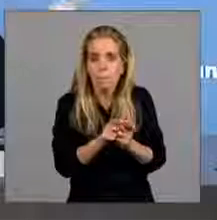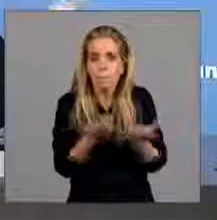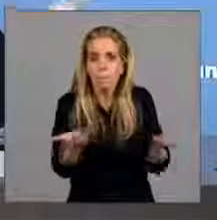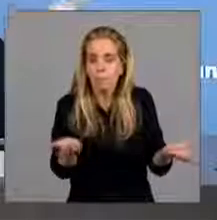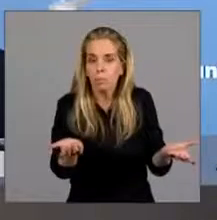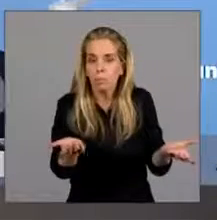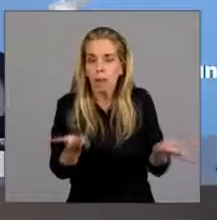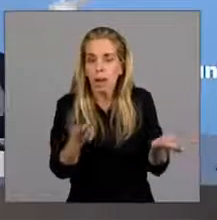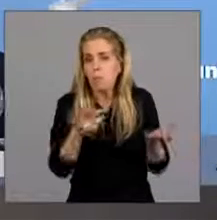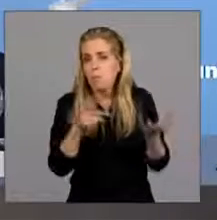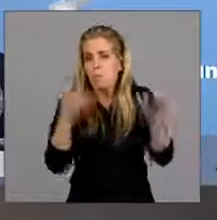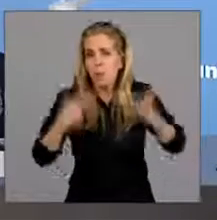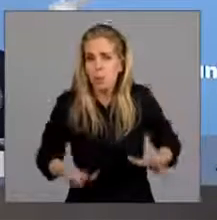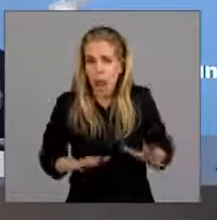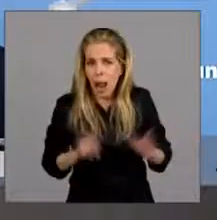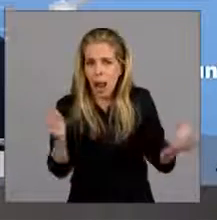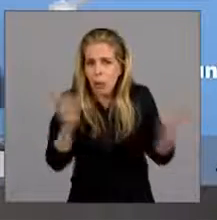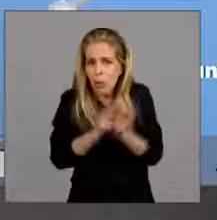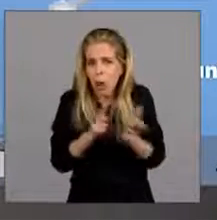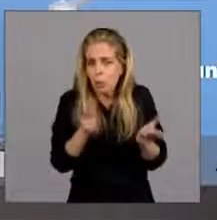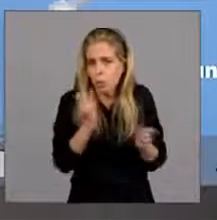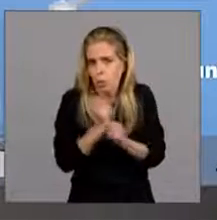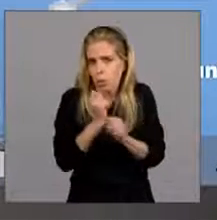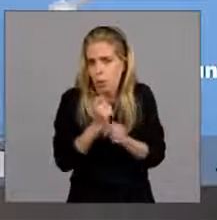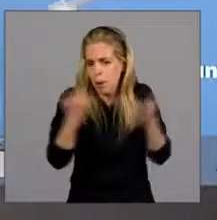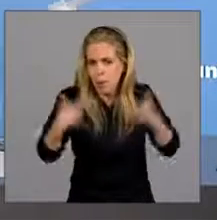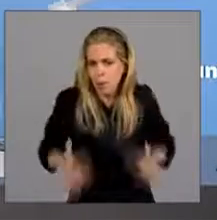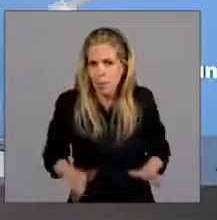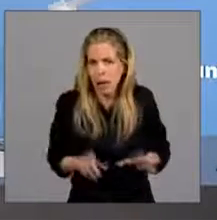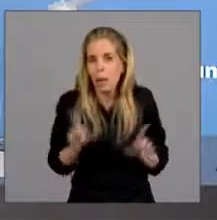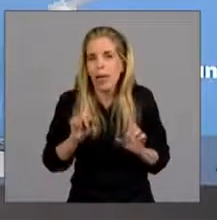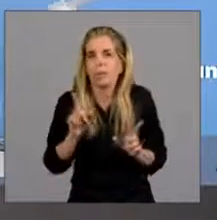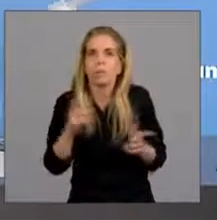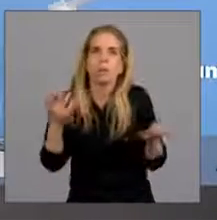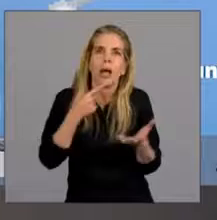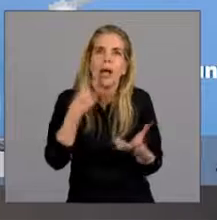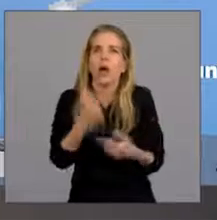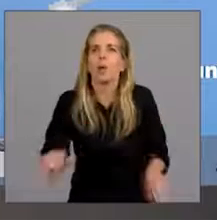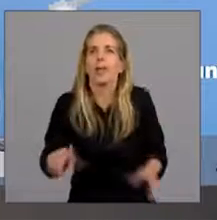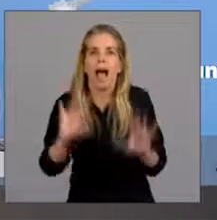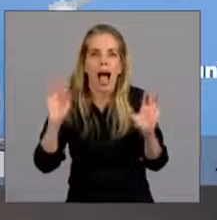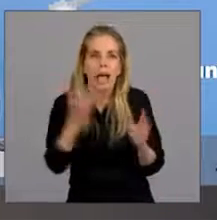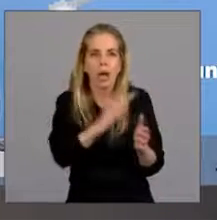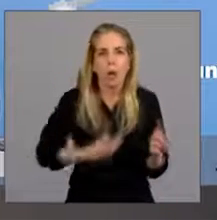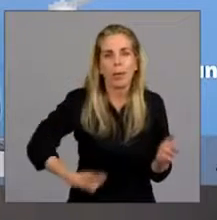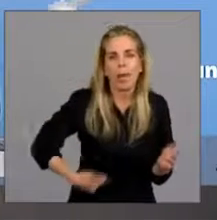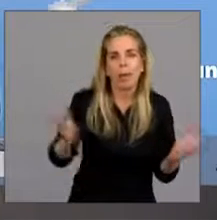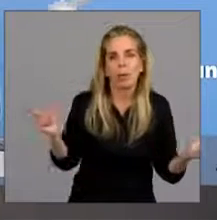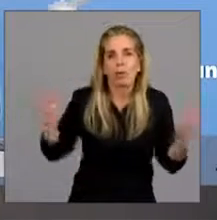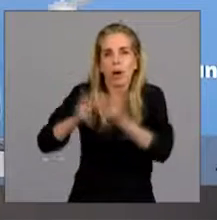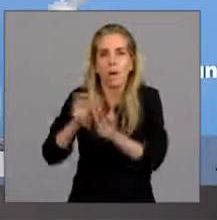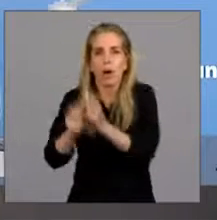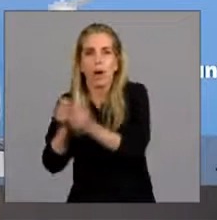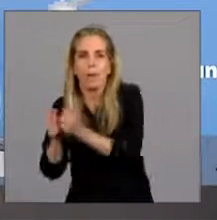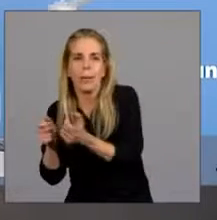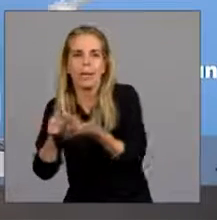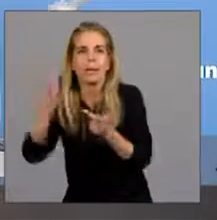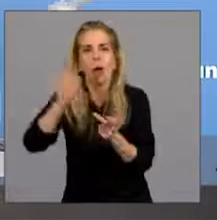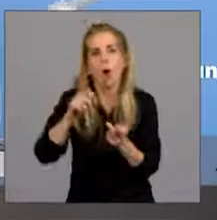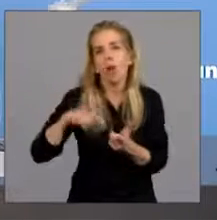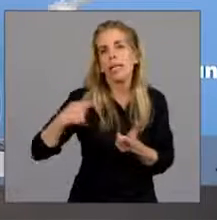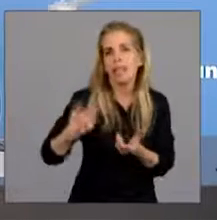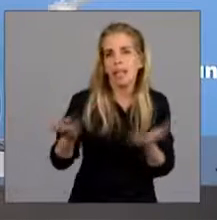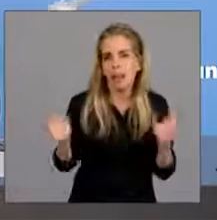con cierta naturalidad, ¿no? No debería ser una noticia que el presidente habla con los empresarios o habla con los